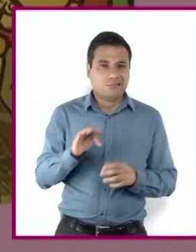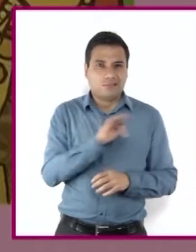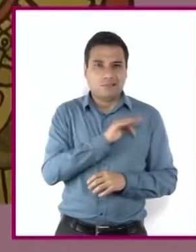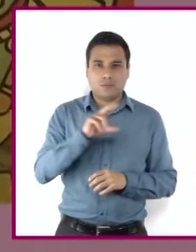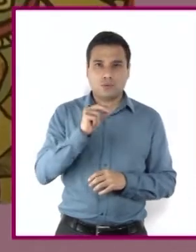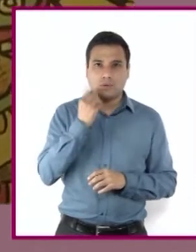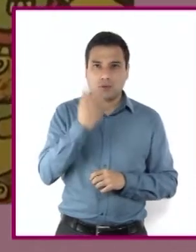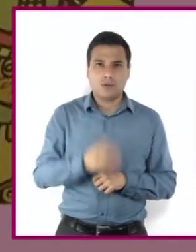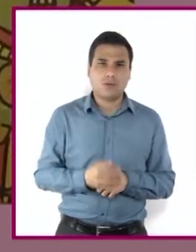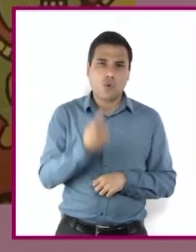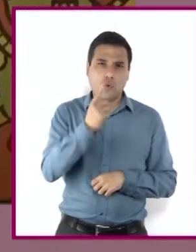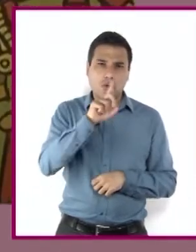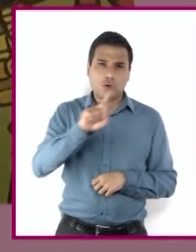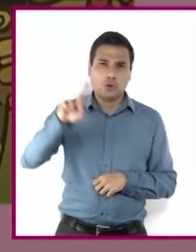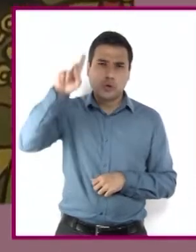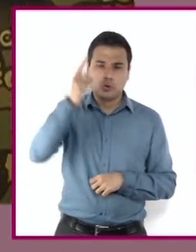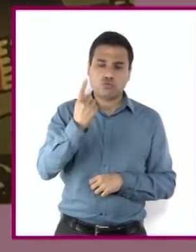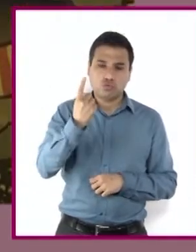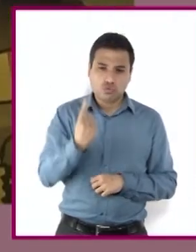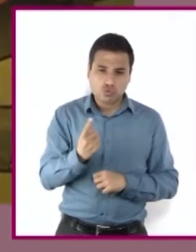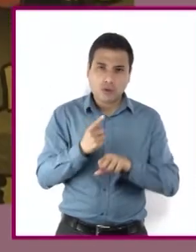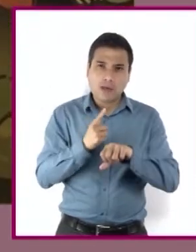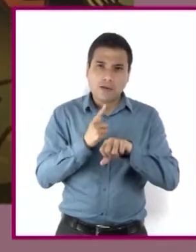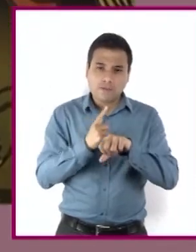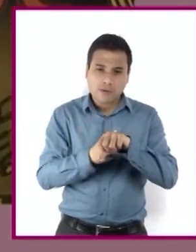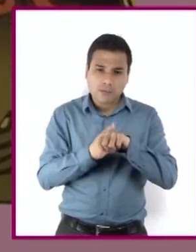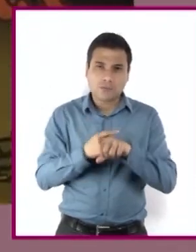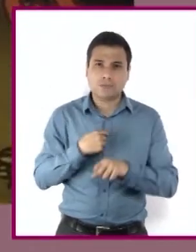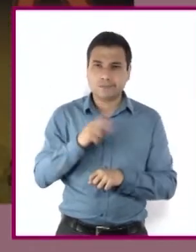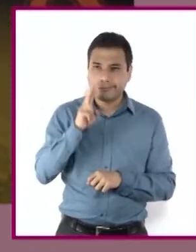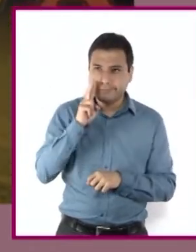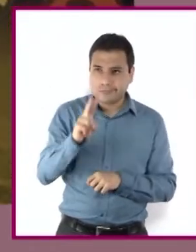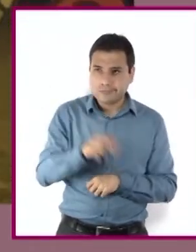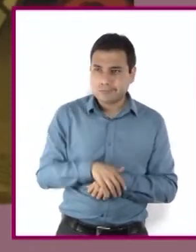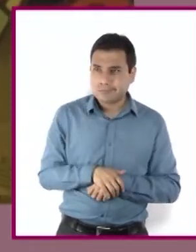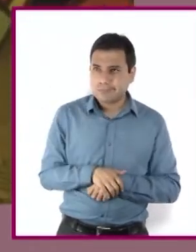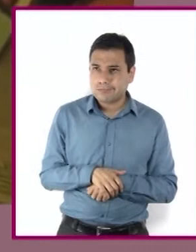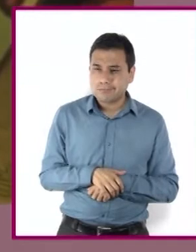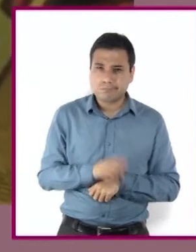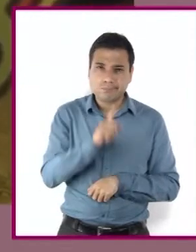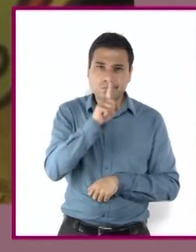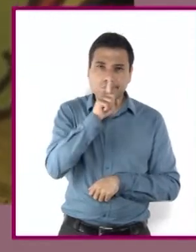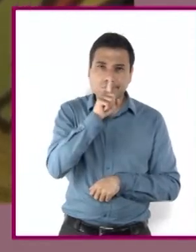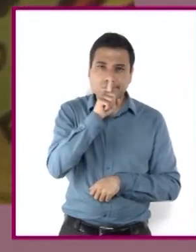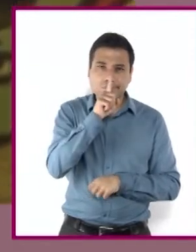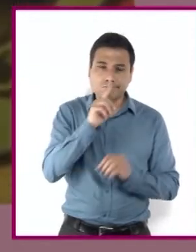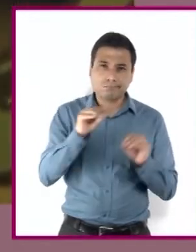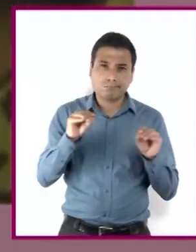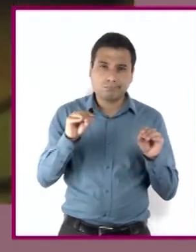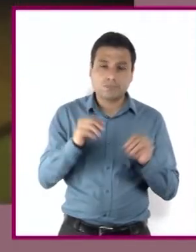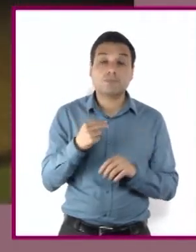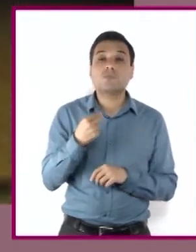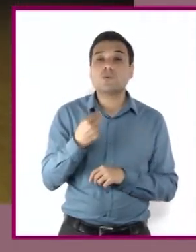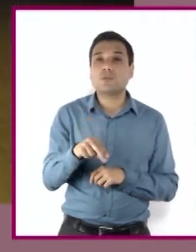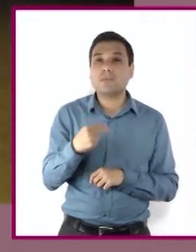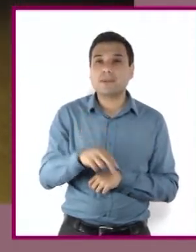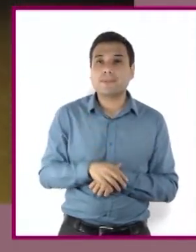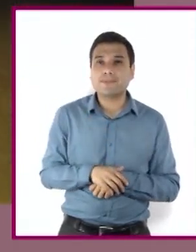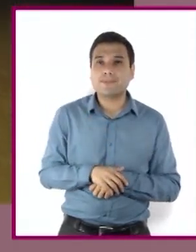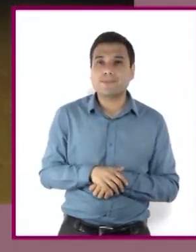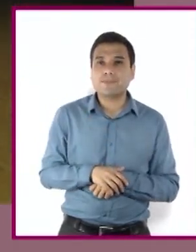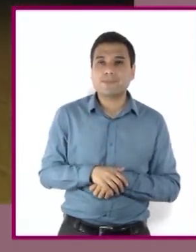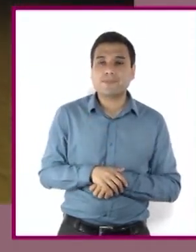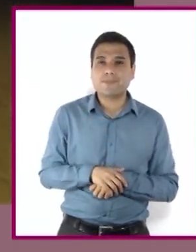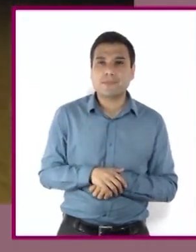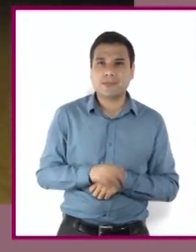Un dios pequeño y enfermo escuchaba a sus compañeros y no decía nada. Su nombre era